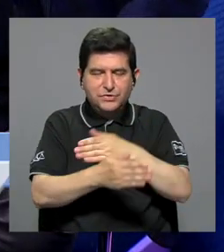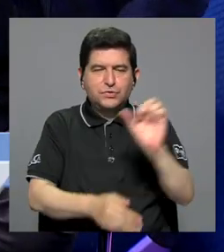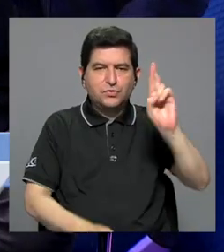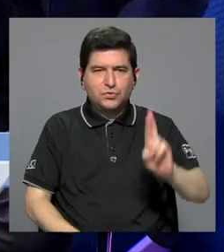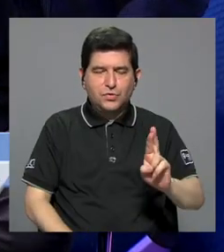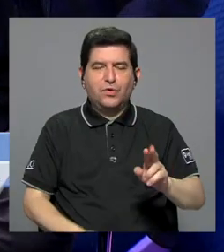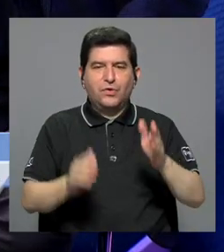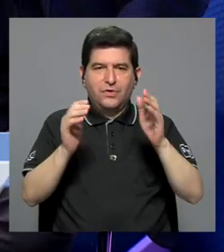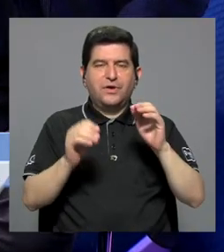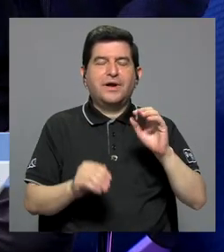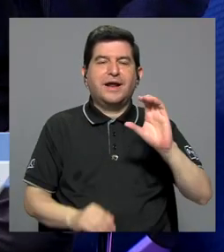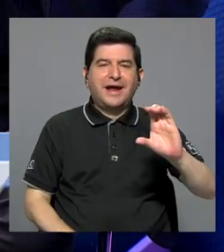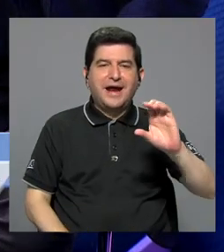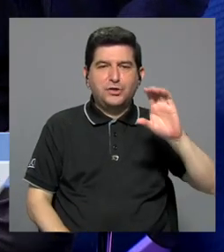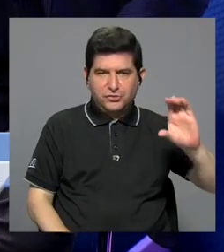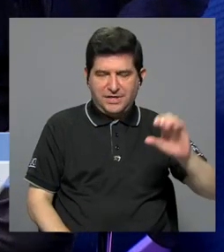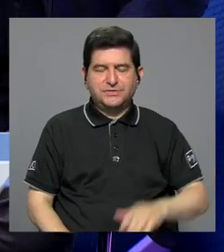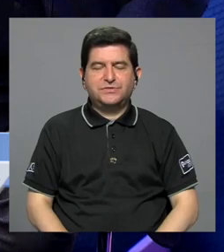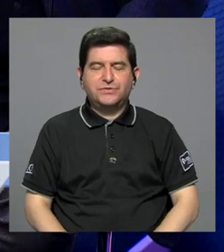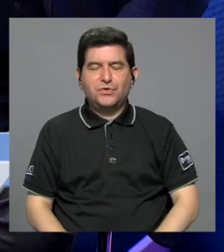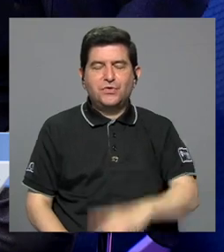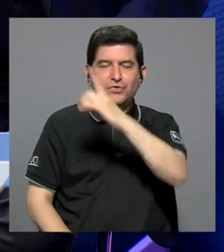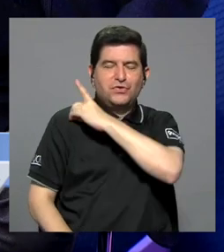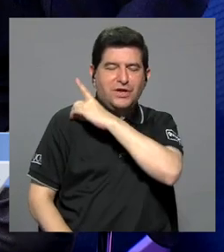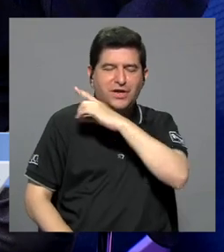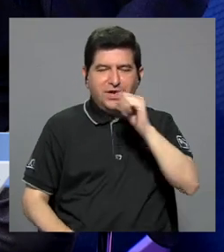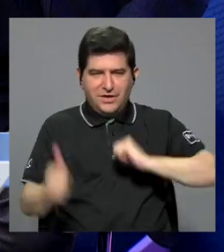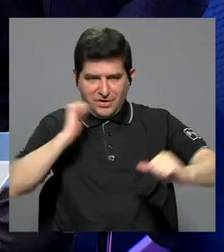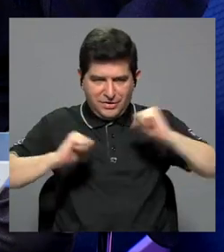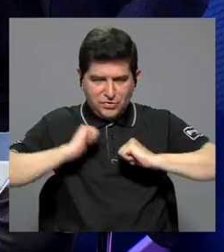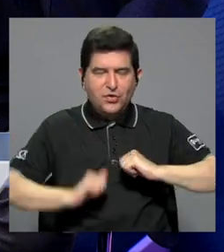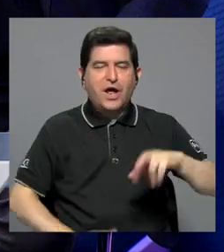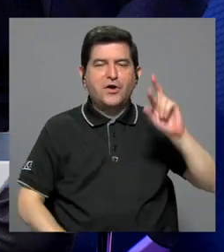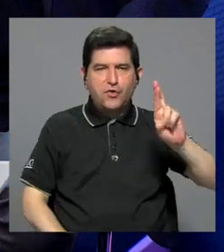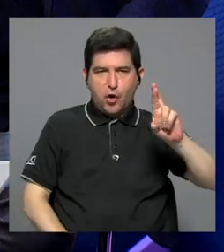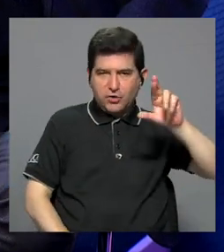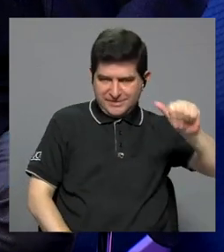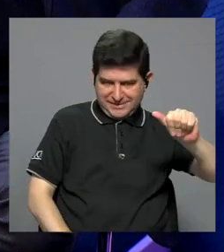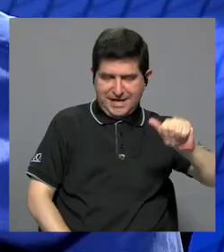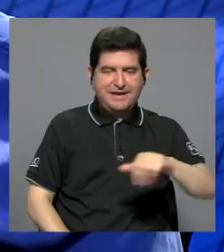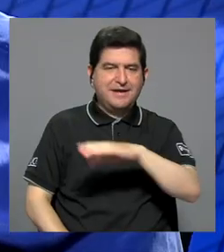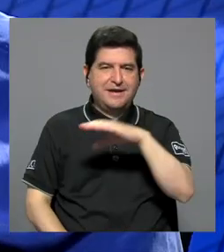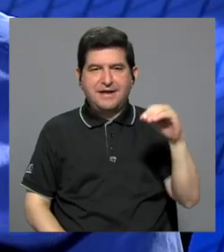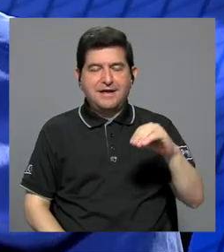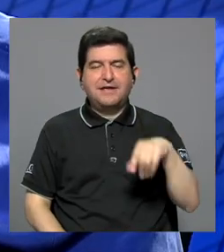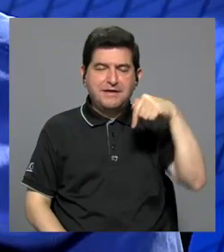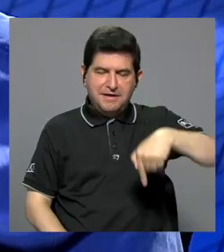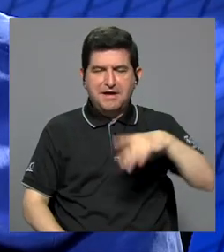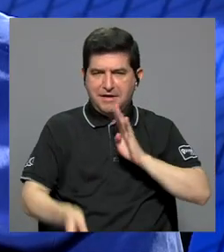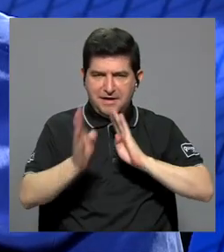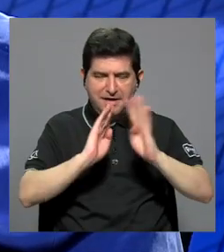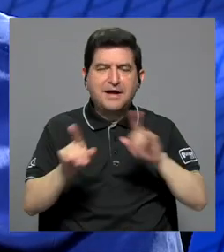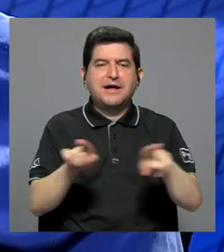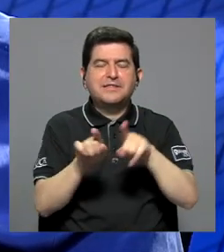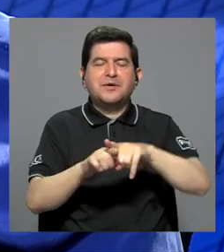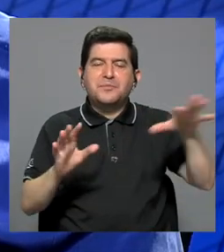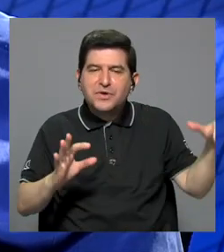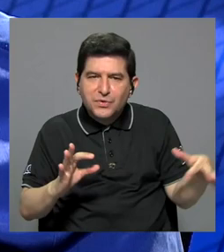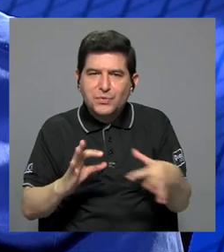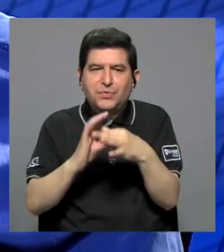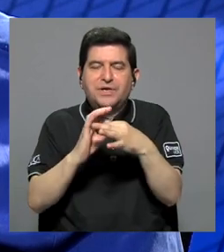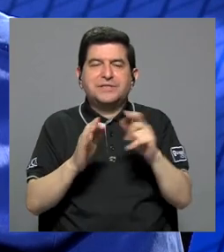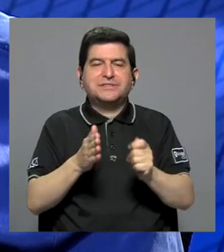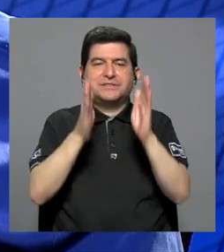Castro, la directora de teatro Roxana Ávila. Y en esta conversación se nos une